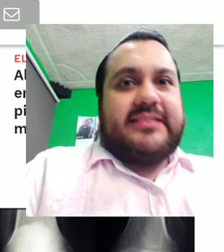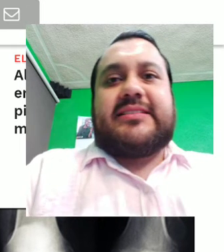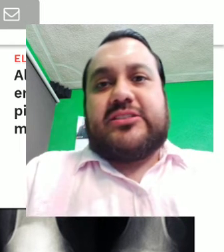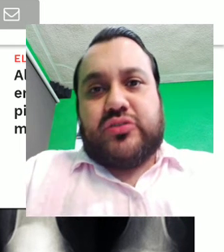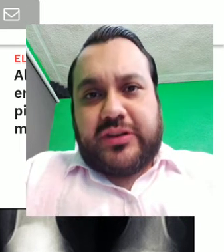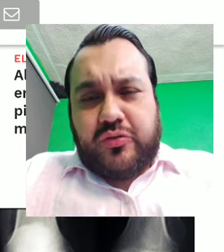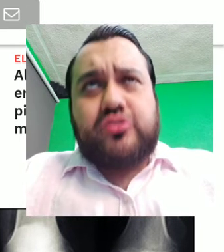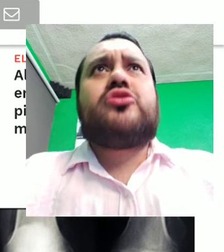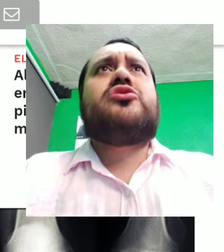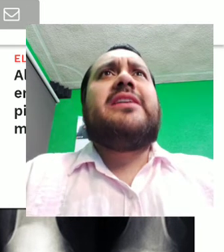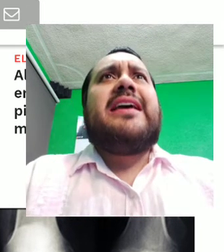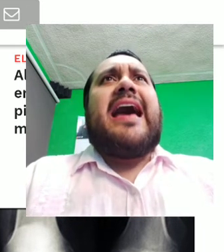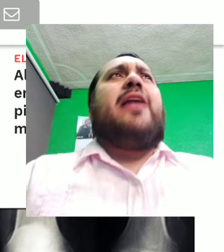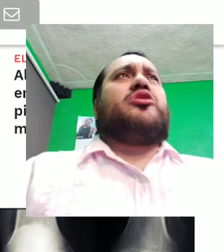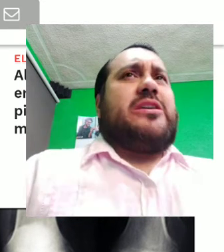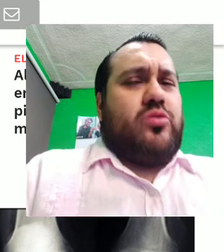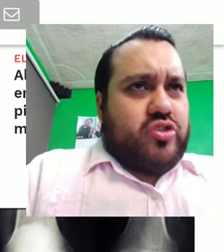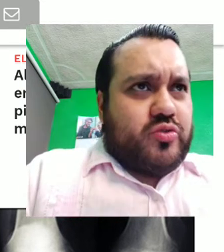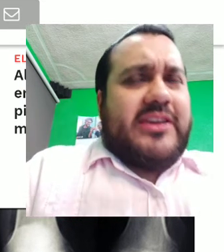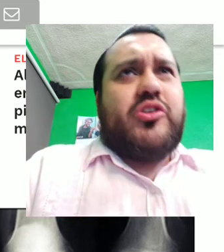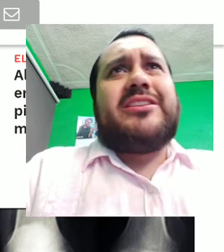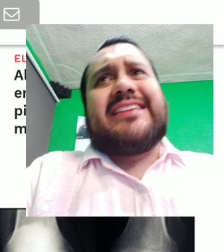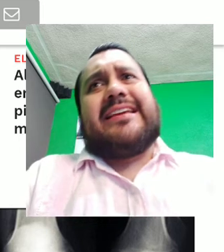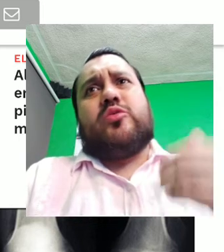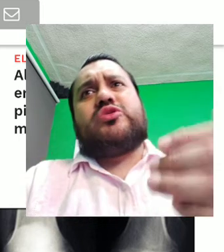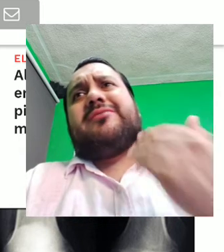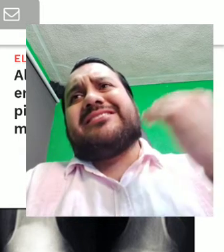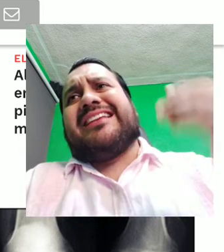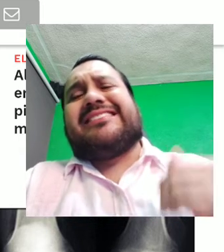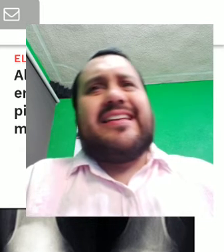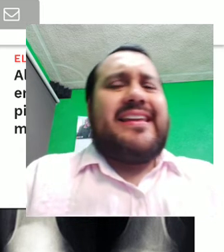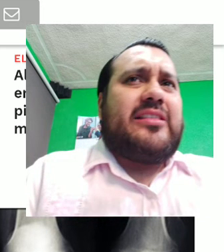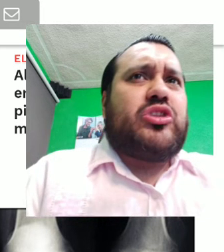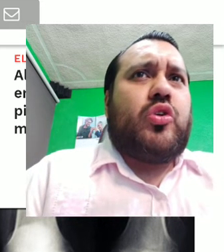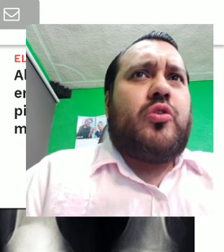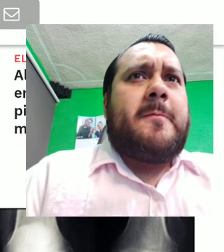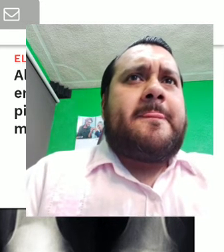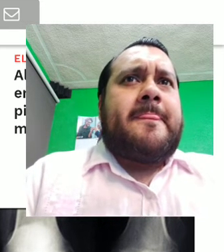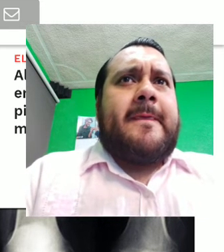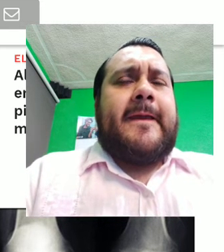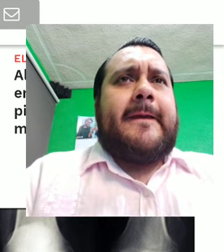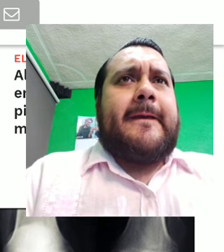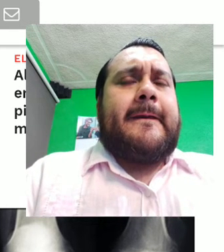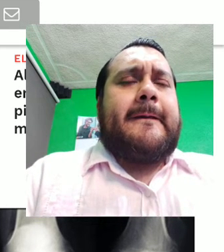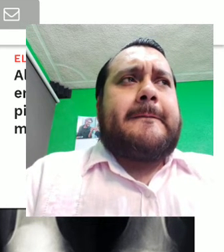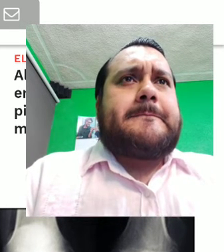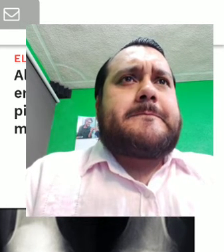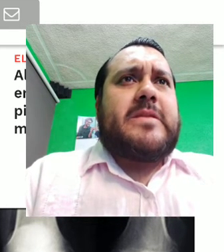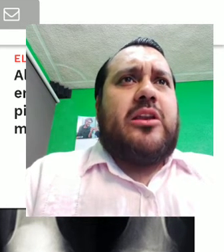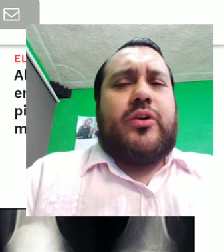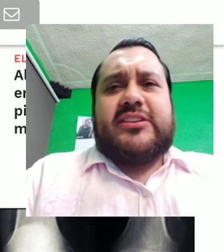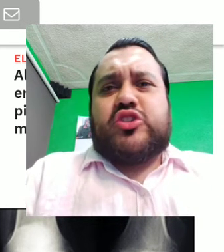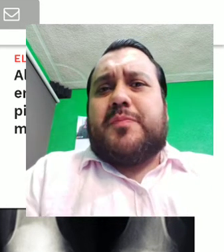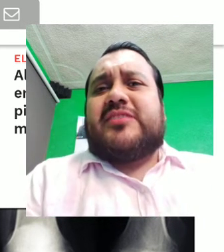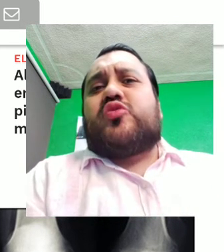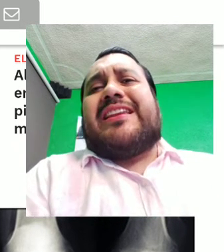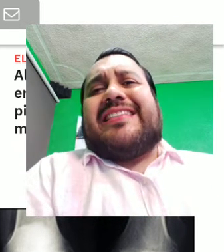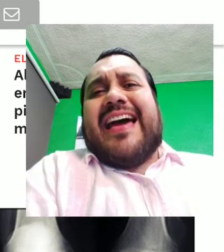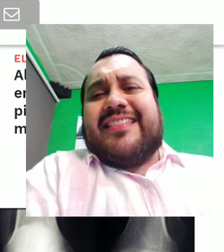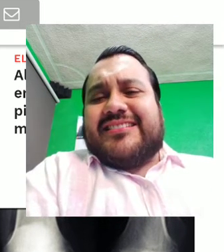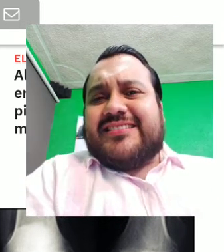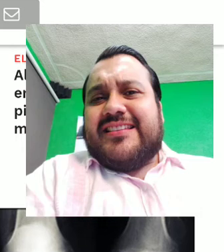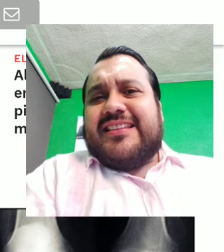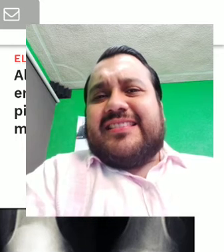de escasos recursos a los adultos mayores que inclusive se les adelantó lo que son